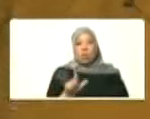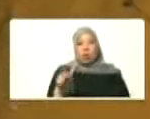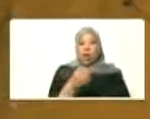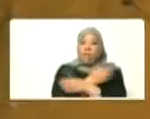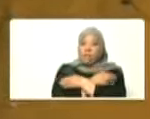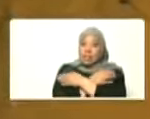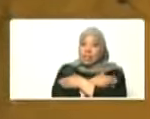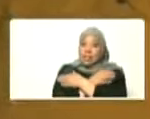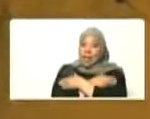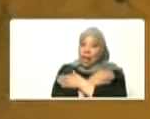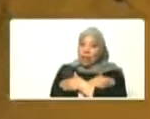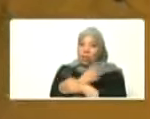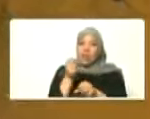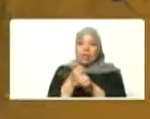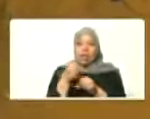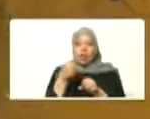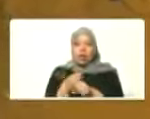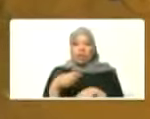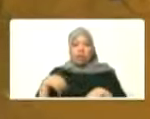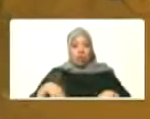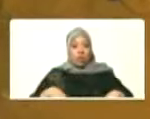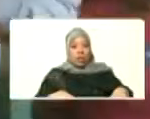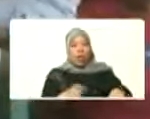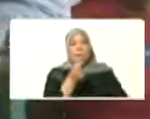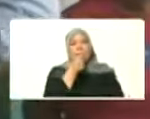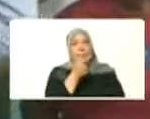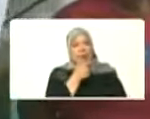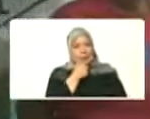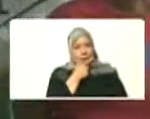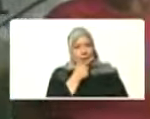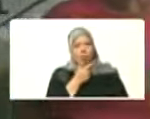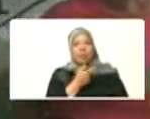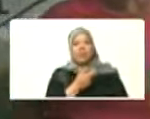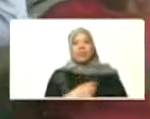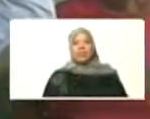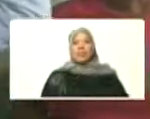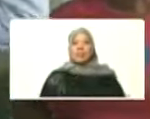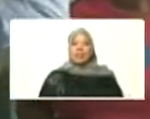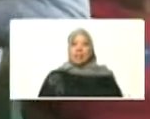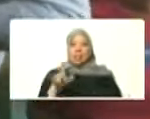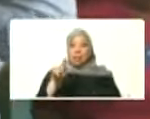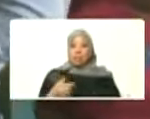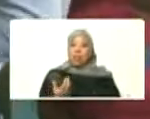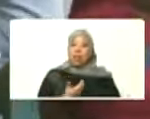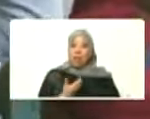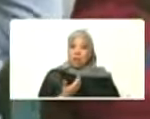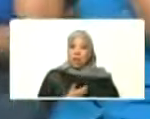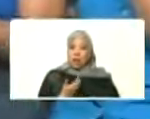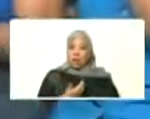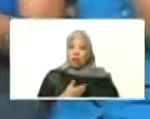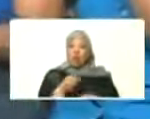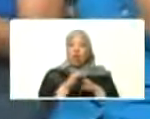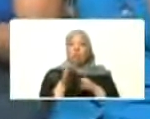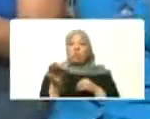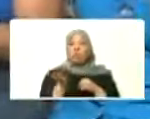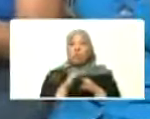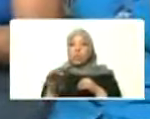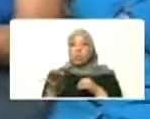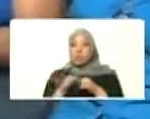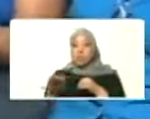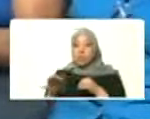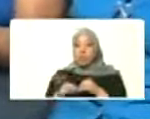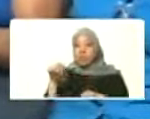felicitarlo públicamente por ese extraordinario desfile. Está conmigo también el alcalde del municipio,